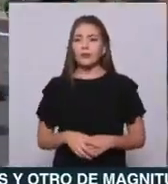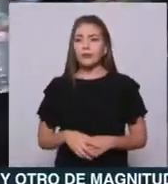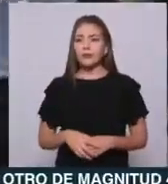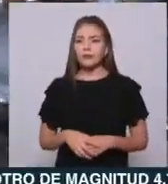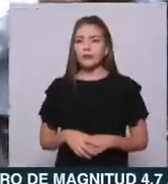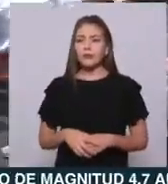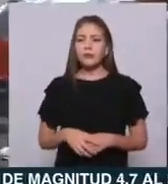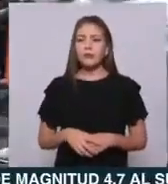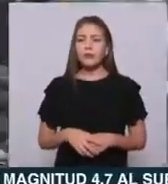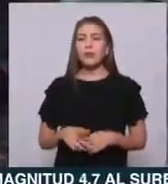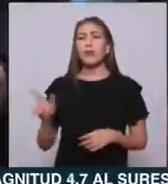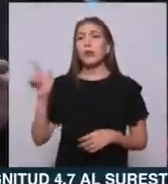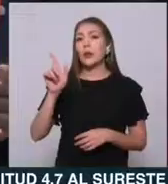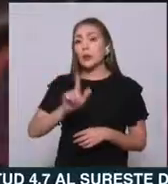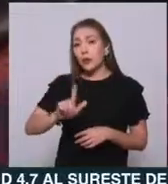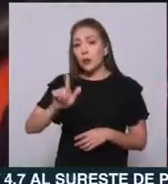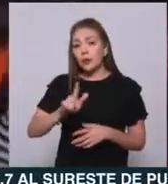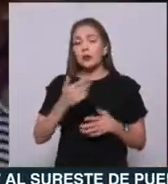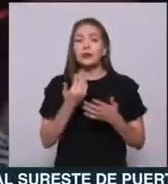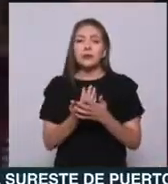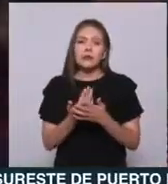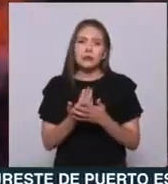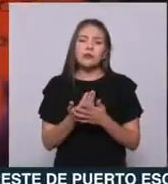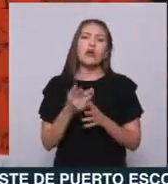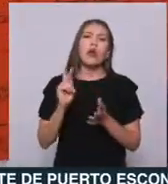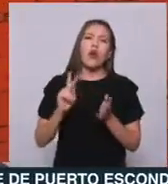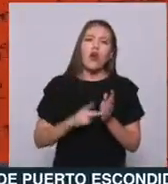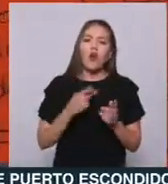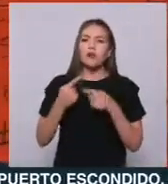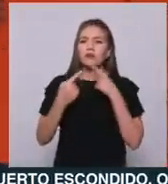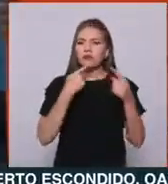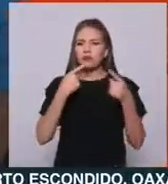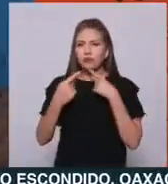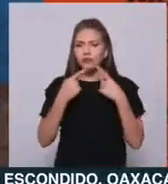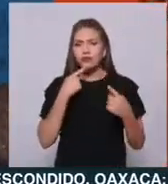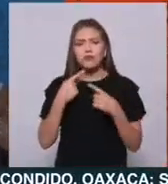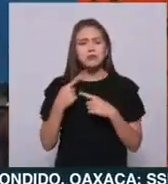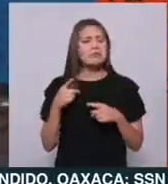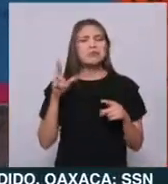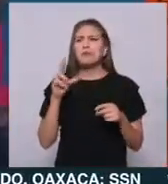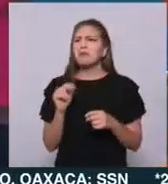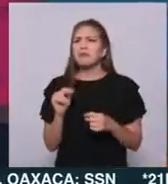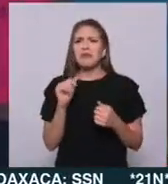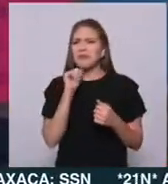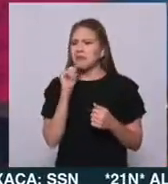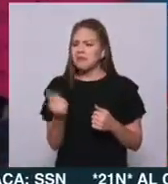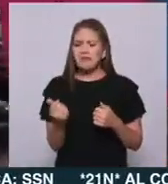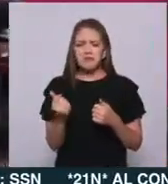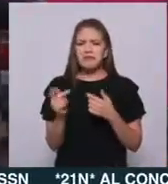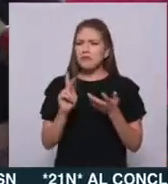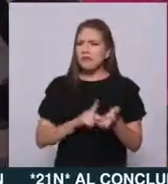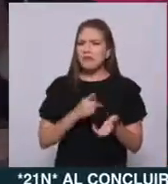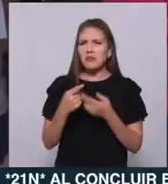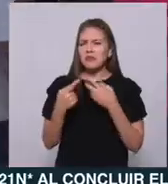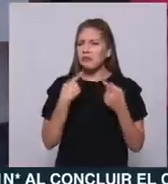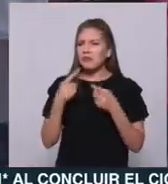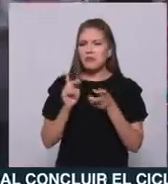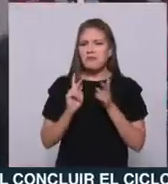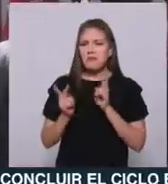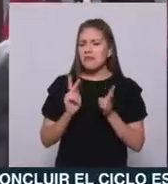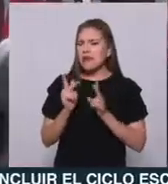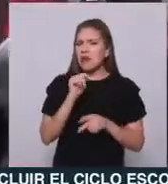estaban esperando la posibilidad de reanudar el diálogo no se reanuda y como ustedes bien saben,